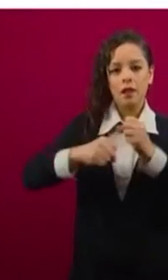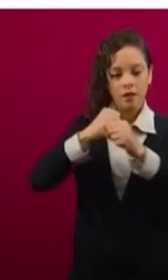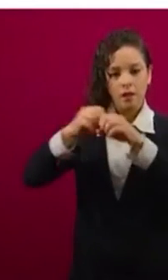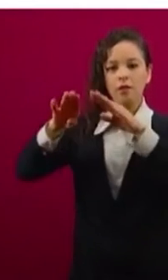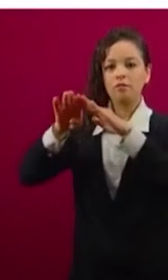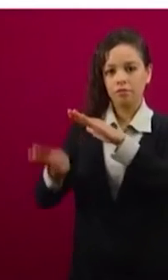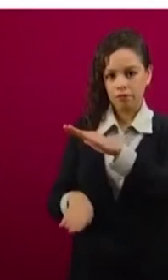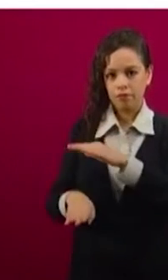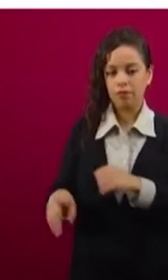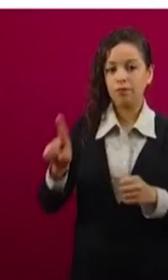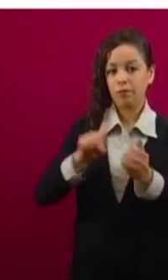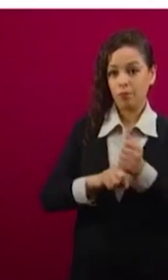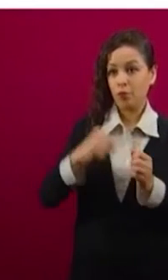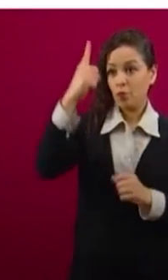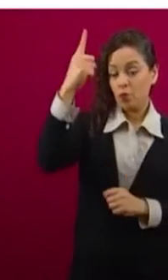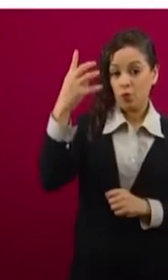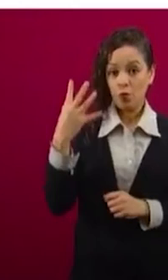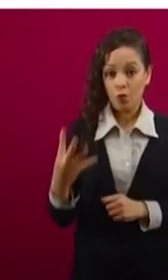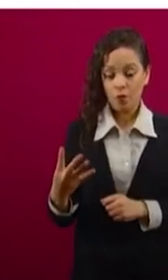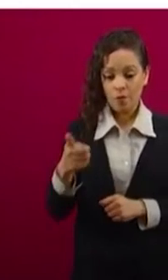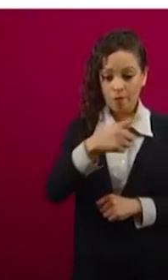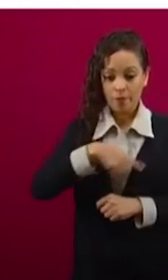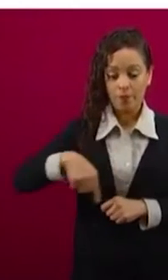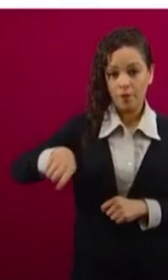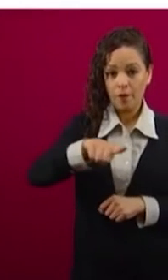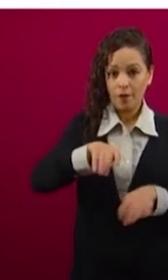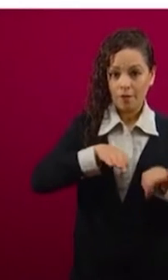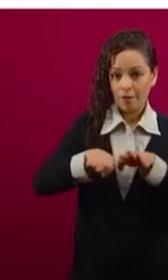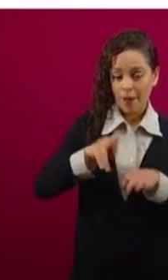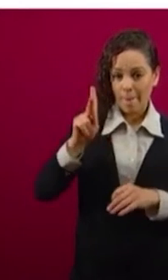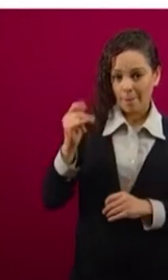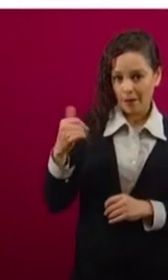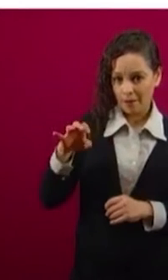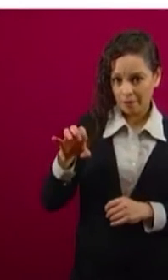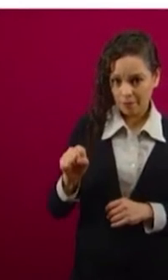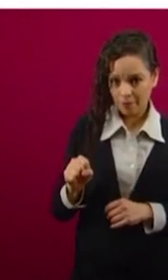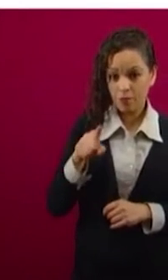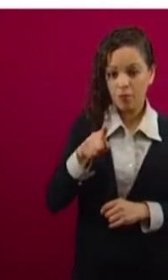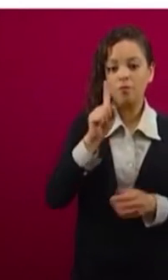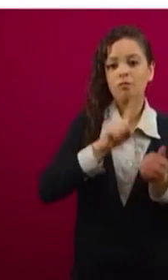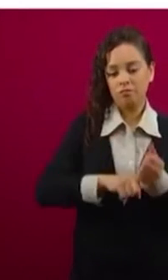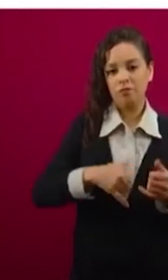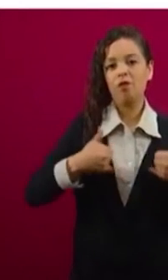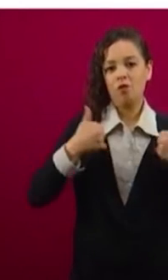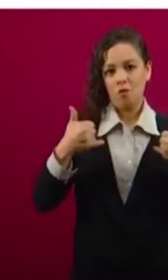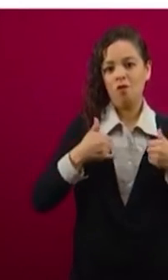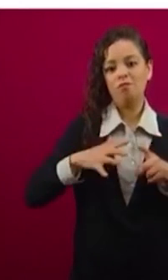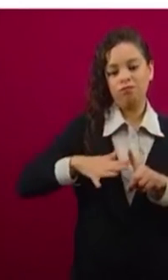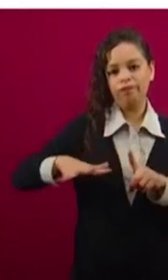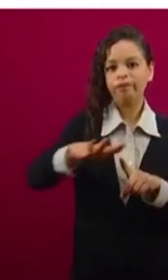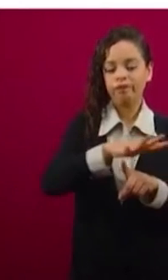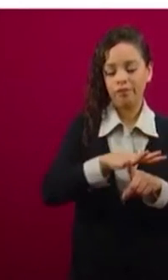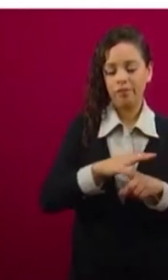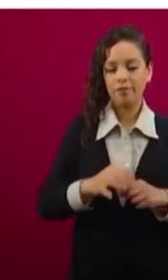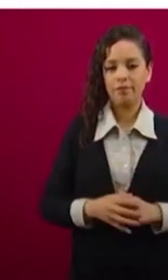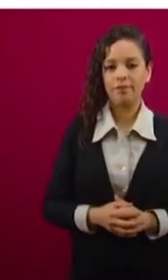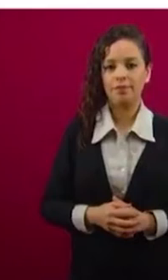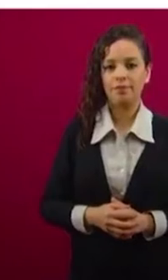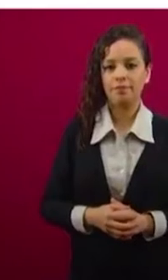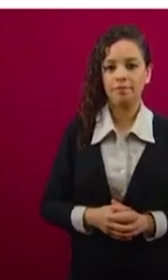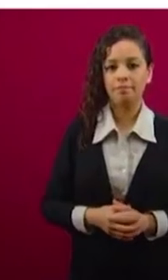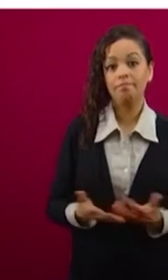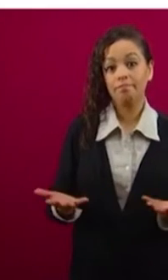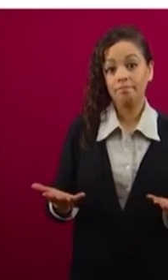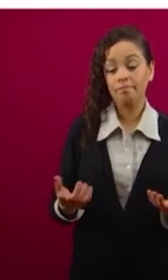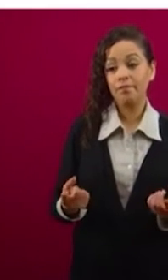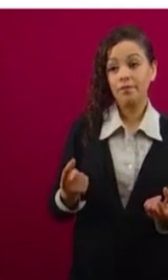cuarta parte de la fuerza laboral de estas microempresas está en estos jóvenes en los que para muchos son sus primeros o su